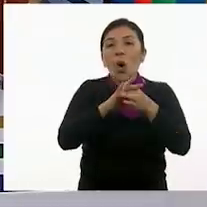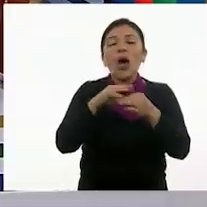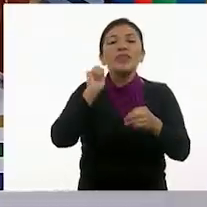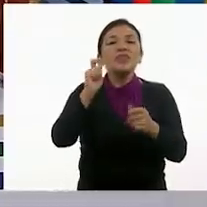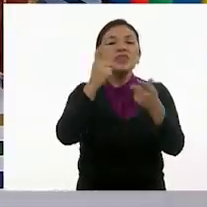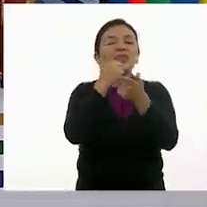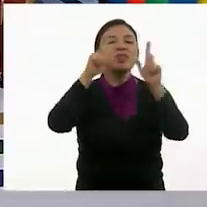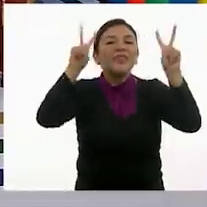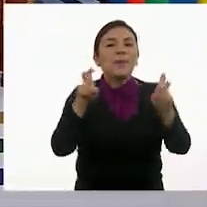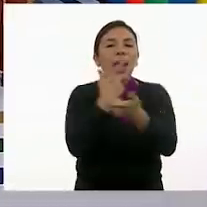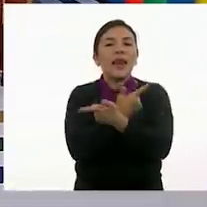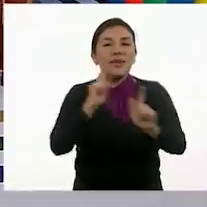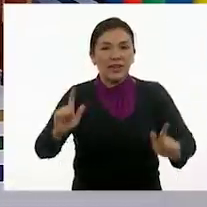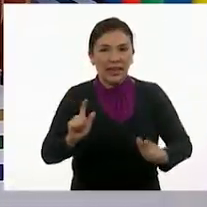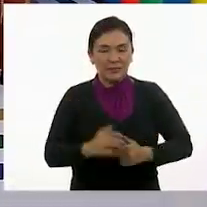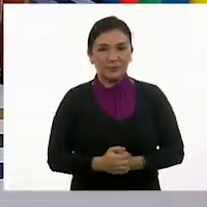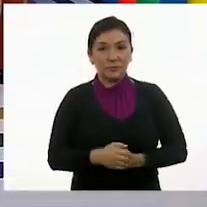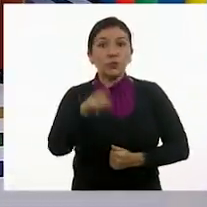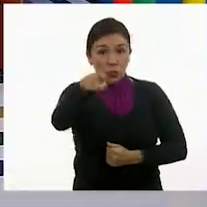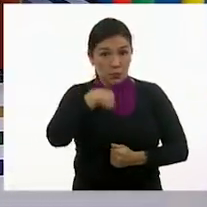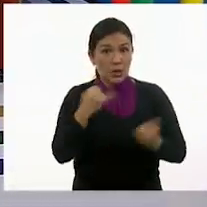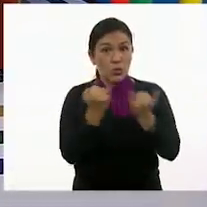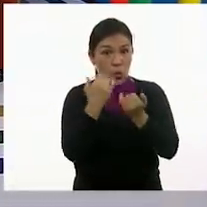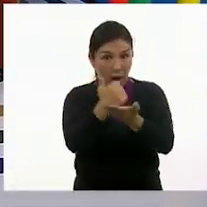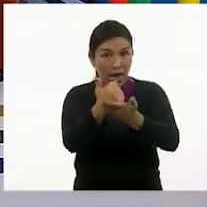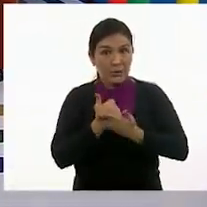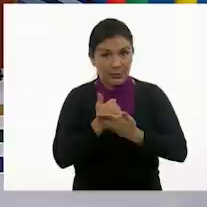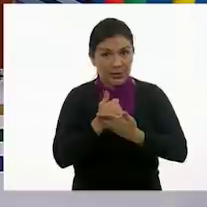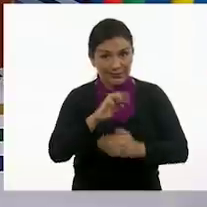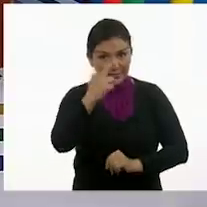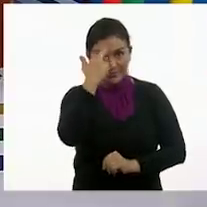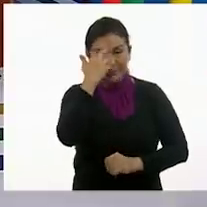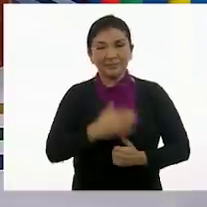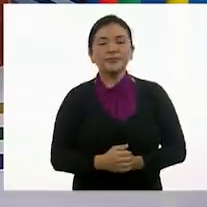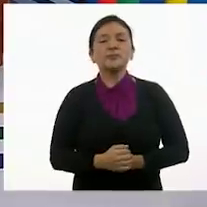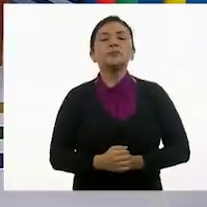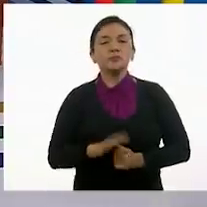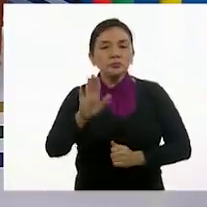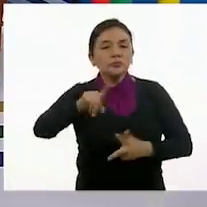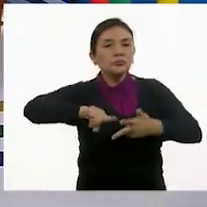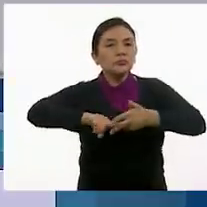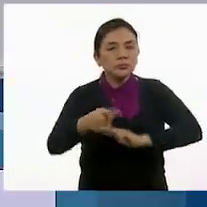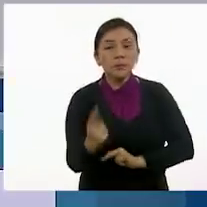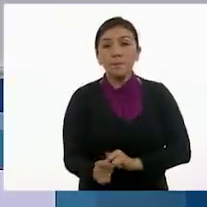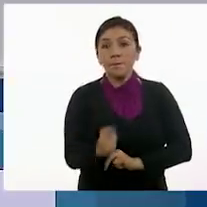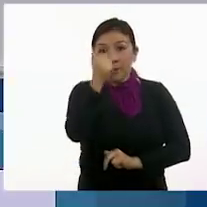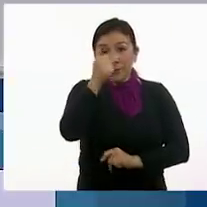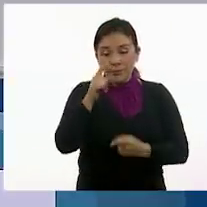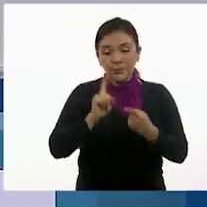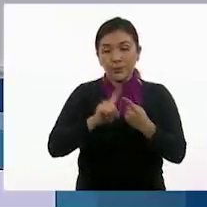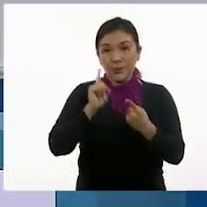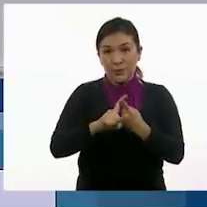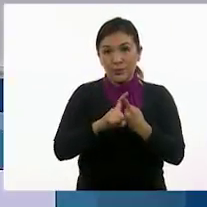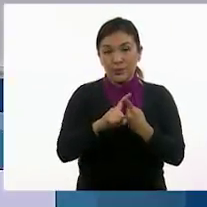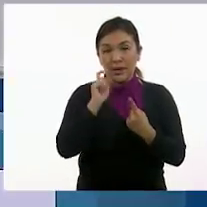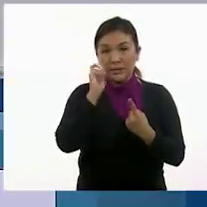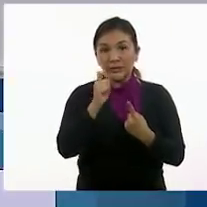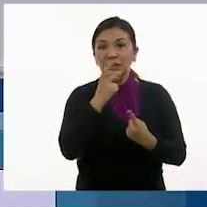Acuerdo? De sí. acuerdo. Ustedes bueno. también ayúdenles ahí en sus casas, ¿eh? Sí. Pues entonces la primera, la número